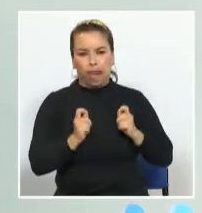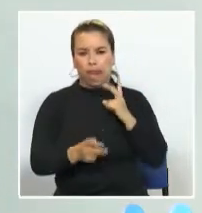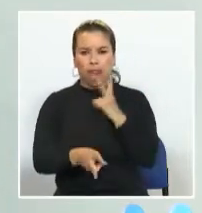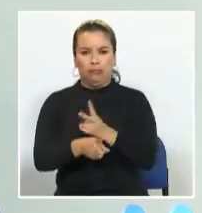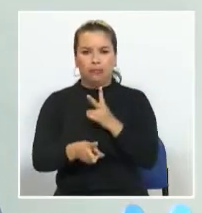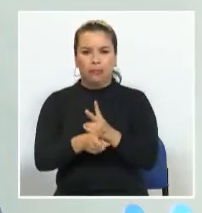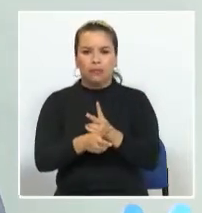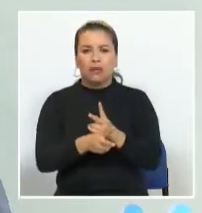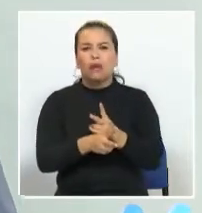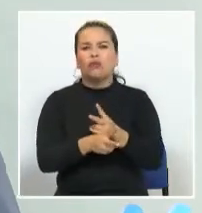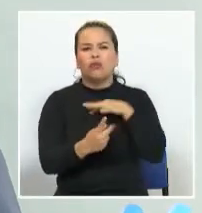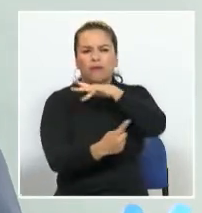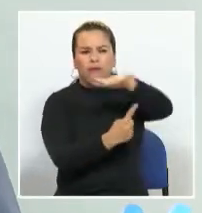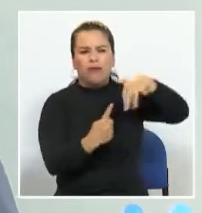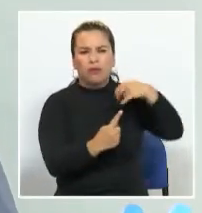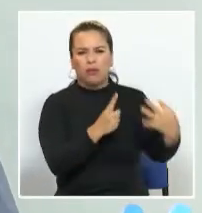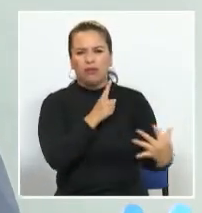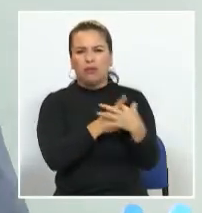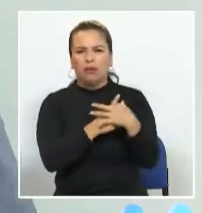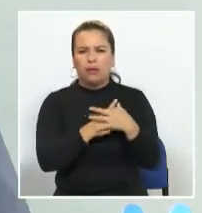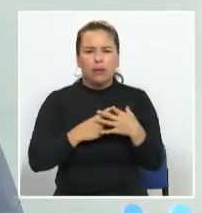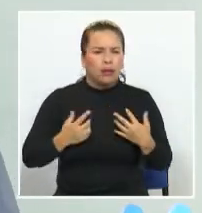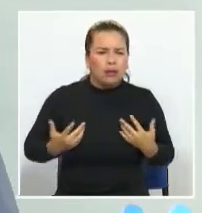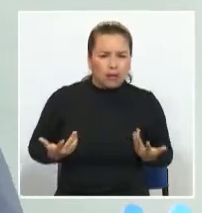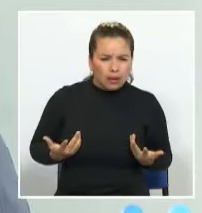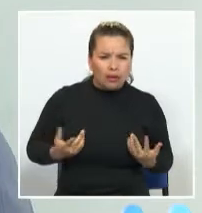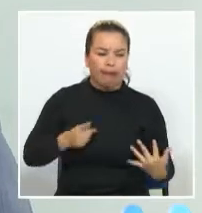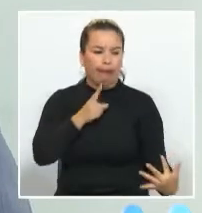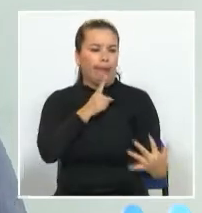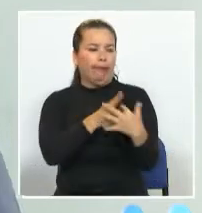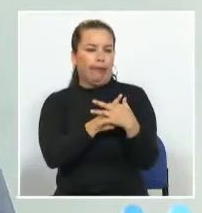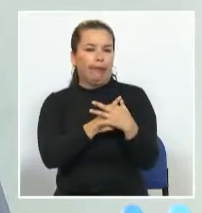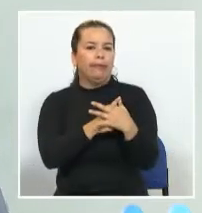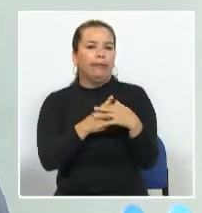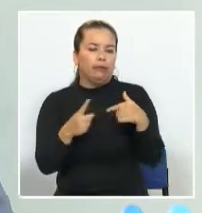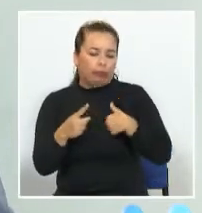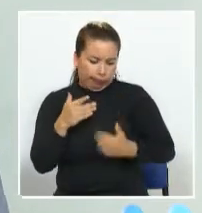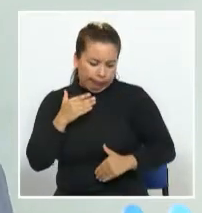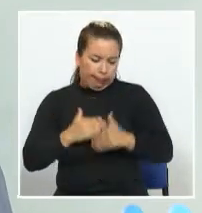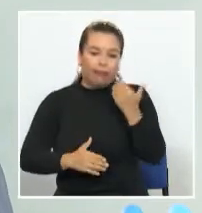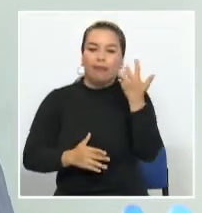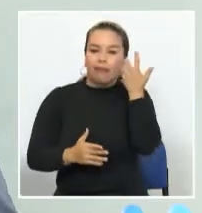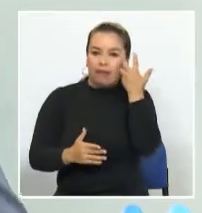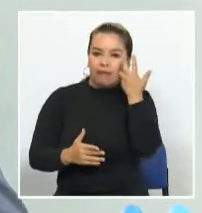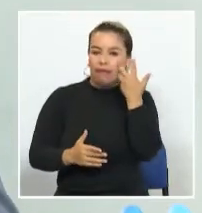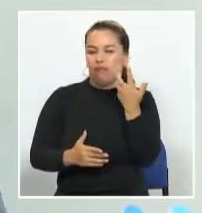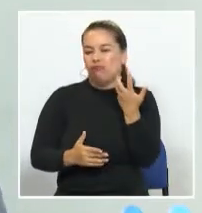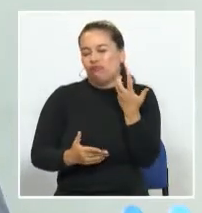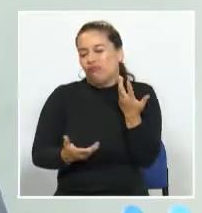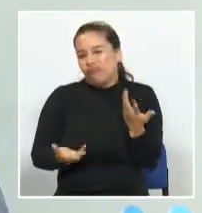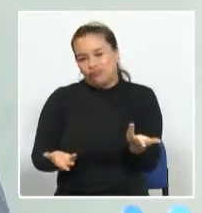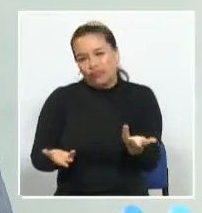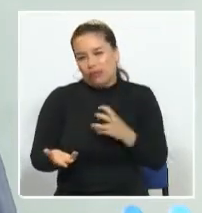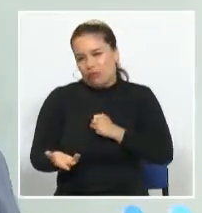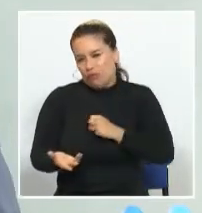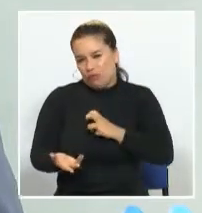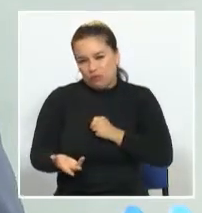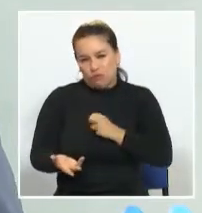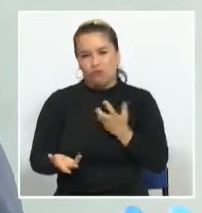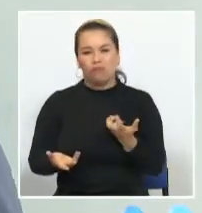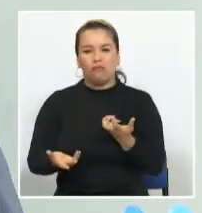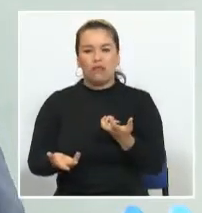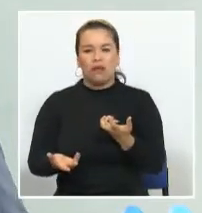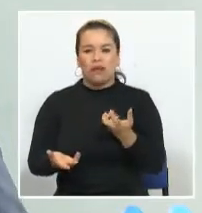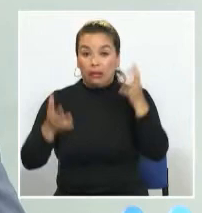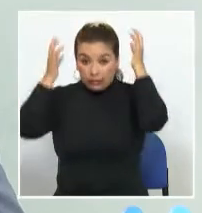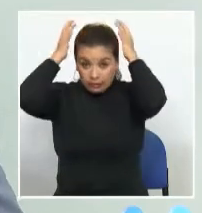de riesgo. ¿Para qué? Para tener o para presentar enfermedades del corazón, enfermedades